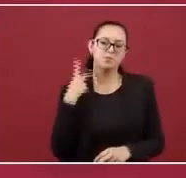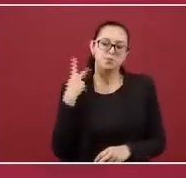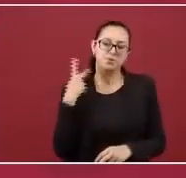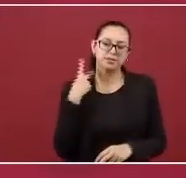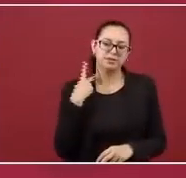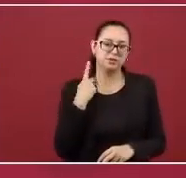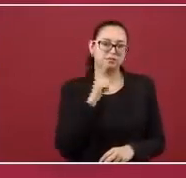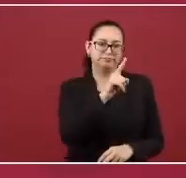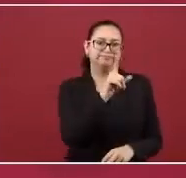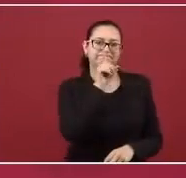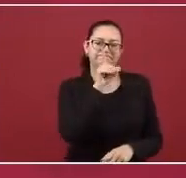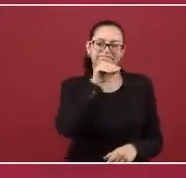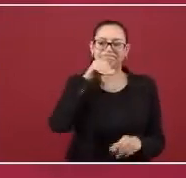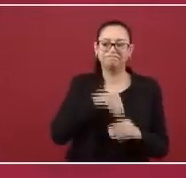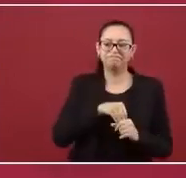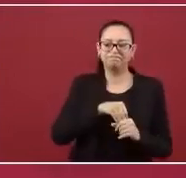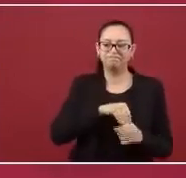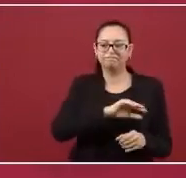reservados.